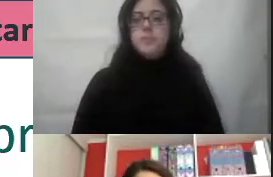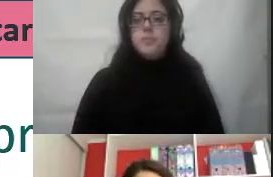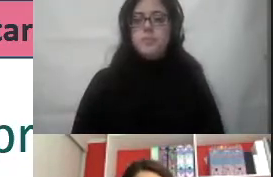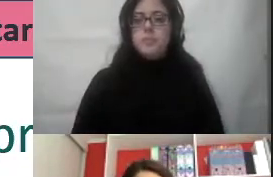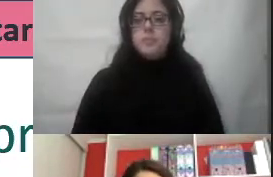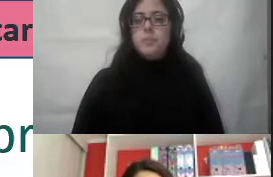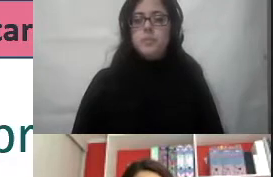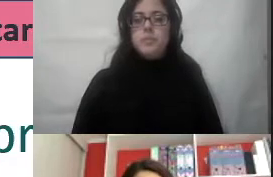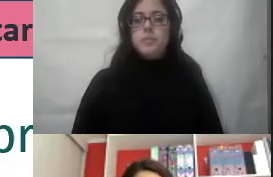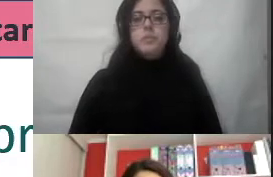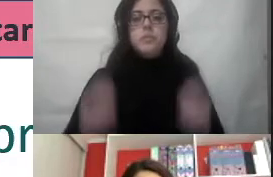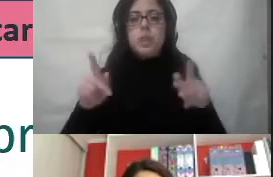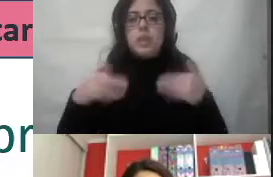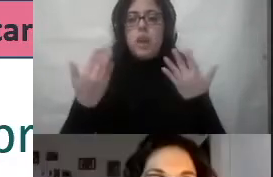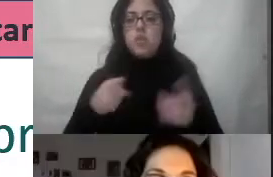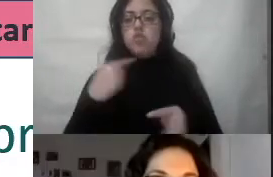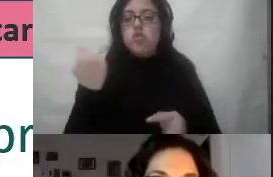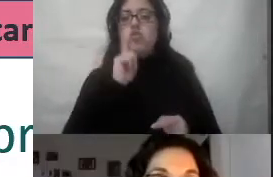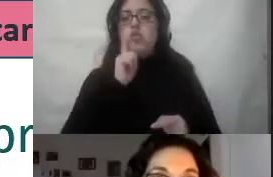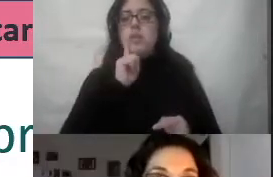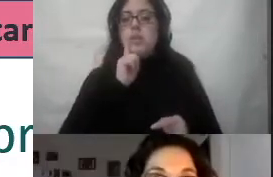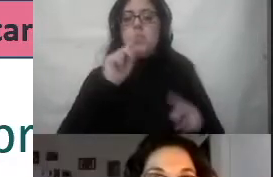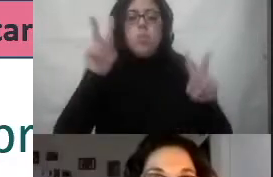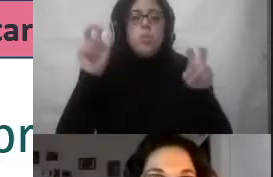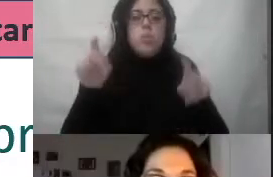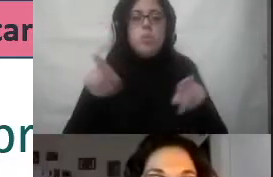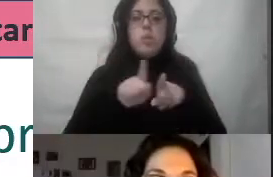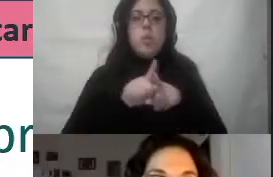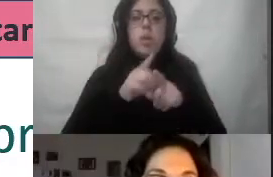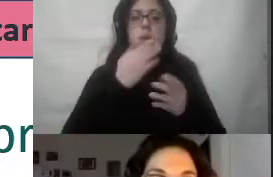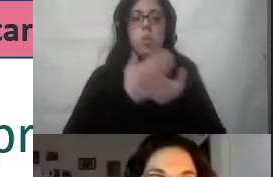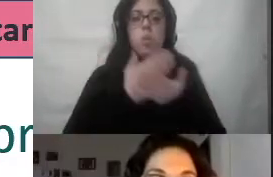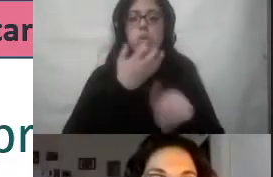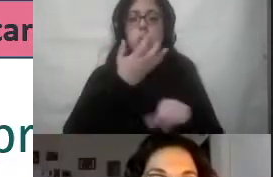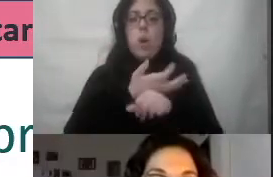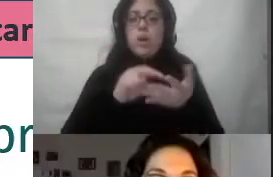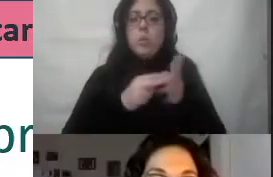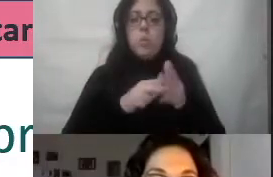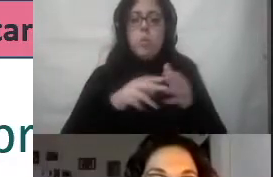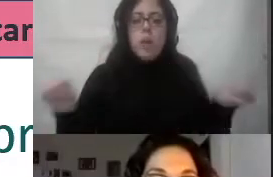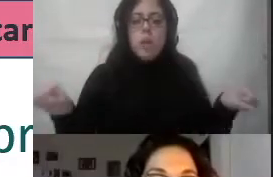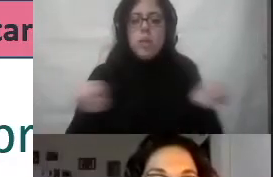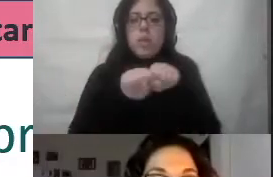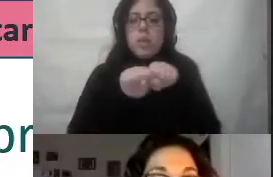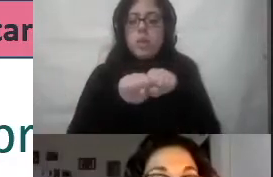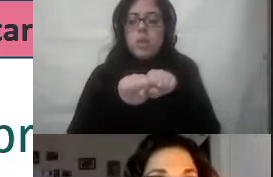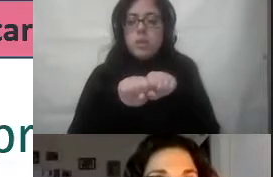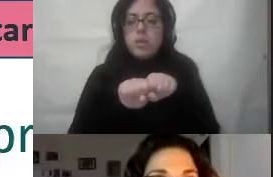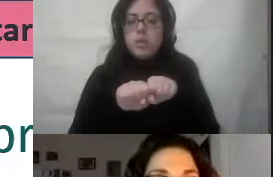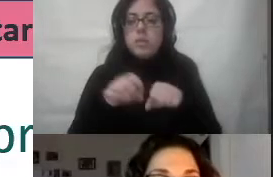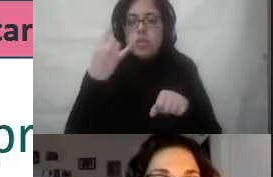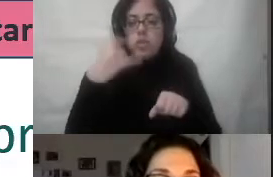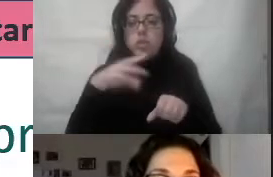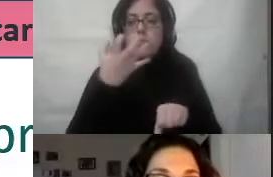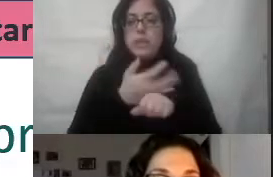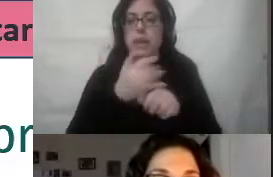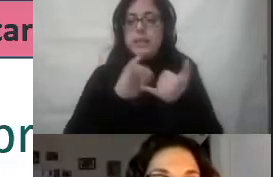ahora tenemos un ejemplo en un contexto de baja conectividad, donde lo único que tenemos es el WhatsApp,